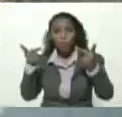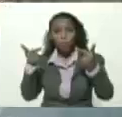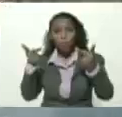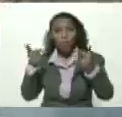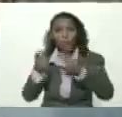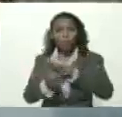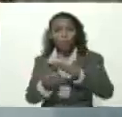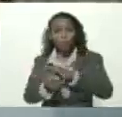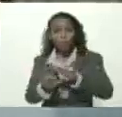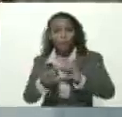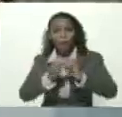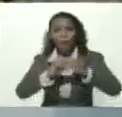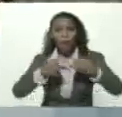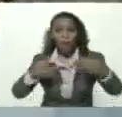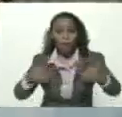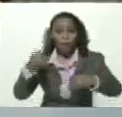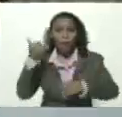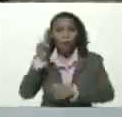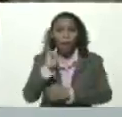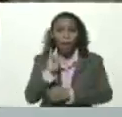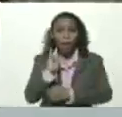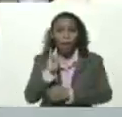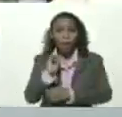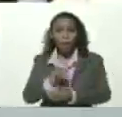las organizaciones que tienen